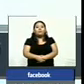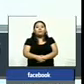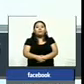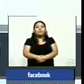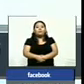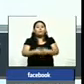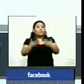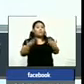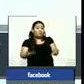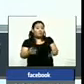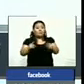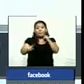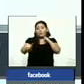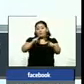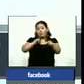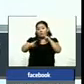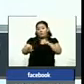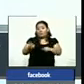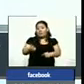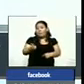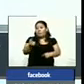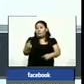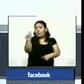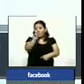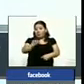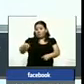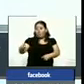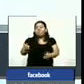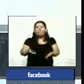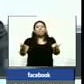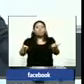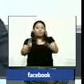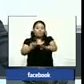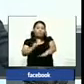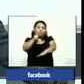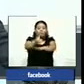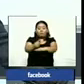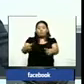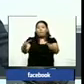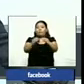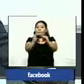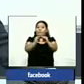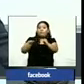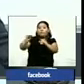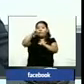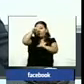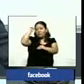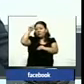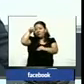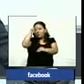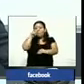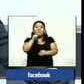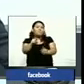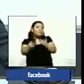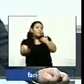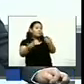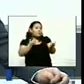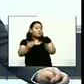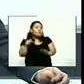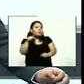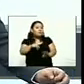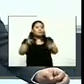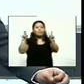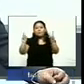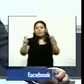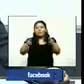Y las autoridades anunciaron que la próxima semana se va a reactivar el Consejo Superior del Trabajo. Tenemos declaraciones sobre